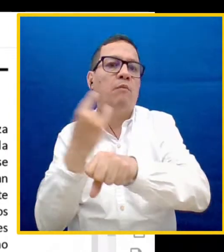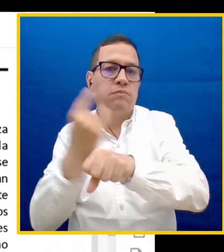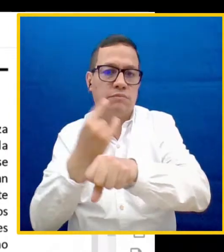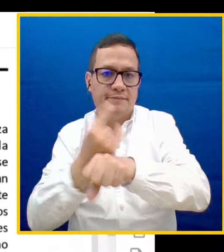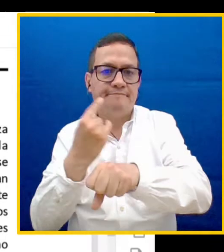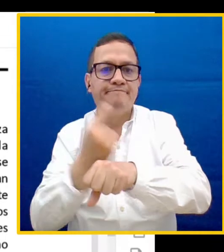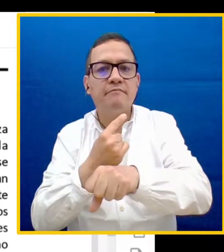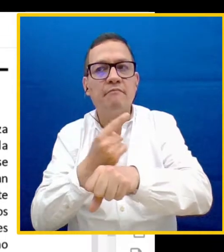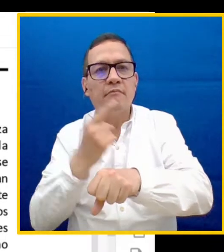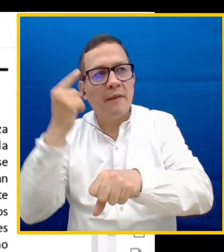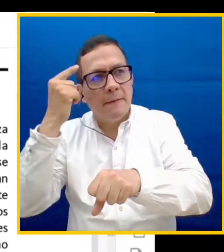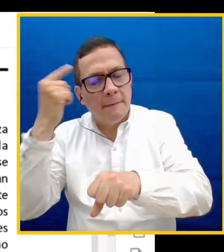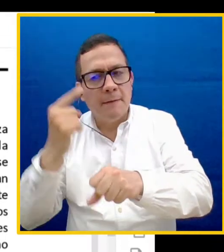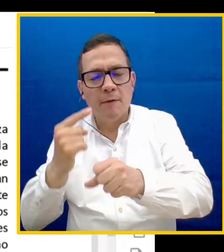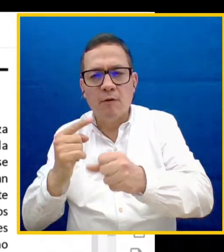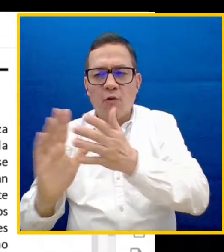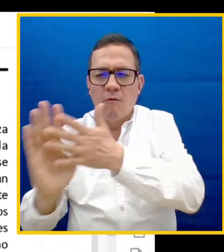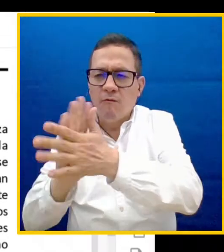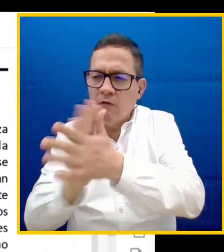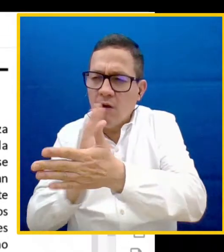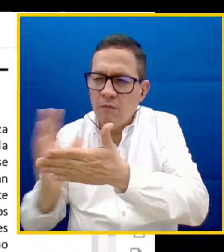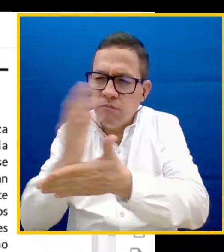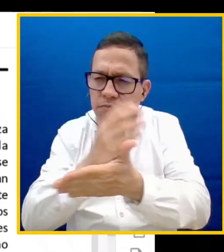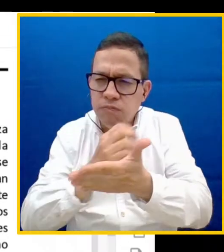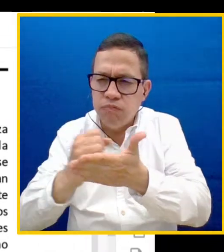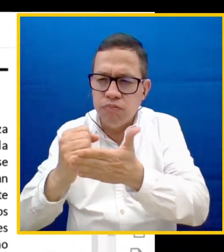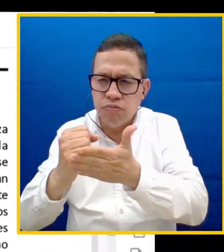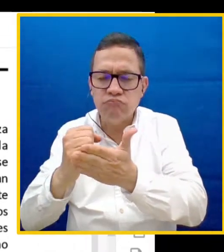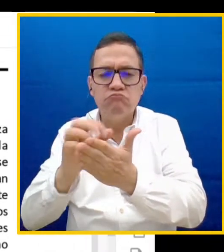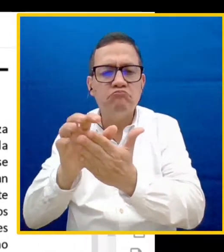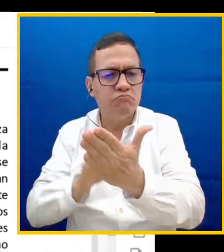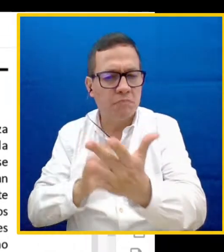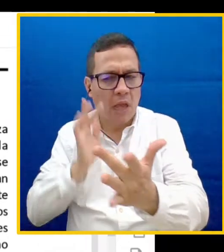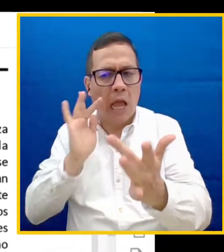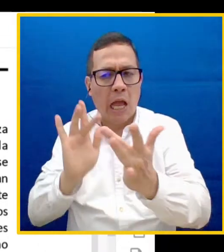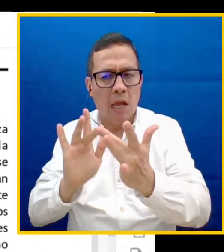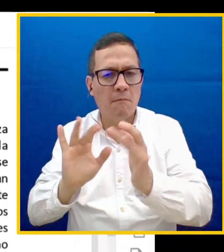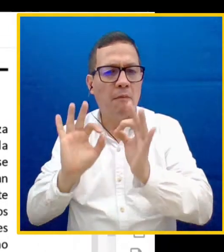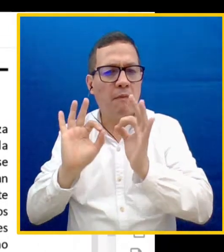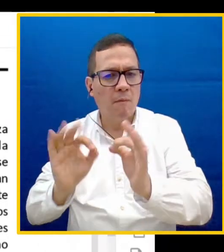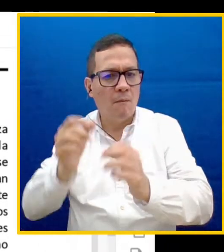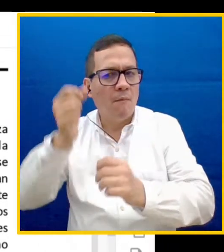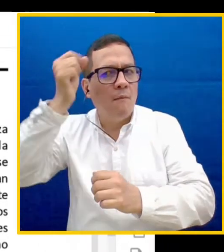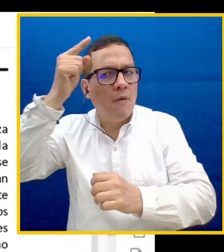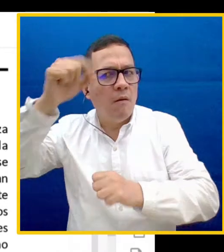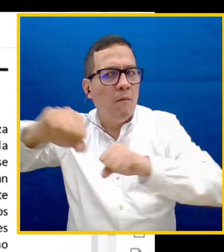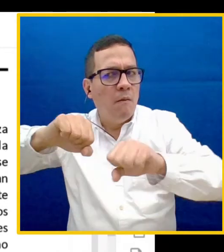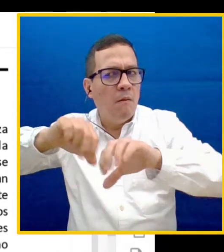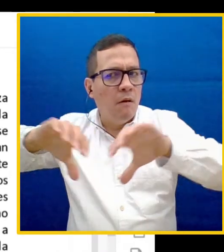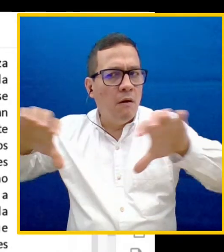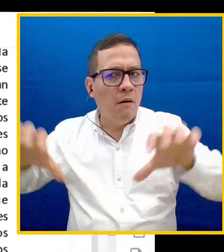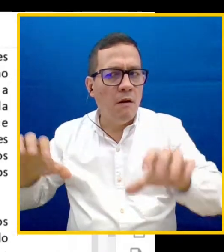que la recolección de información por esta vía se ajusta mejor a la comprensión de la dinámica